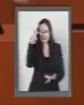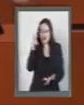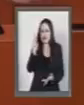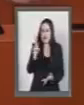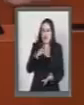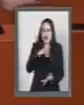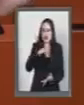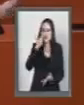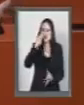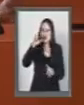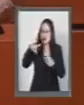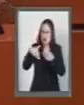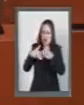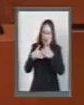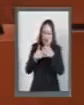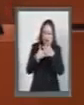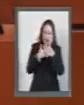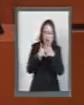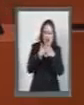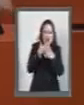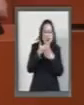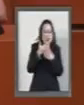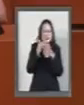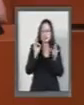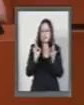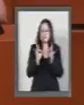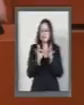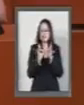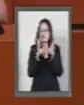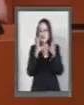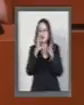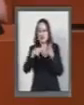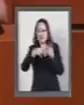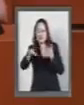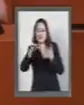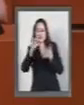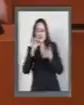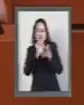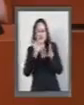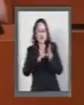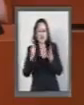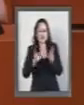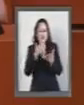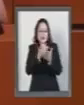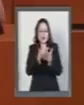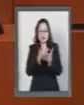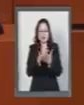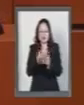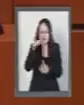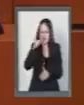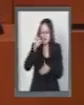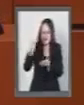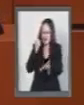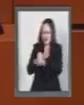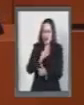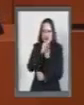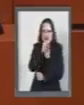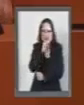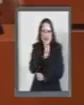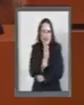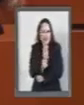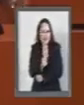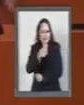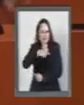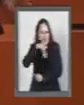madrugada, presentara súbitamente una reserva que no se aprueba ninguna. Y era delicada,